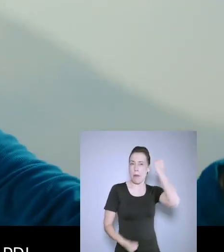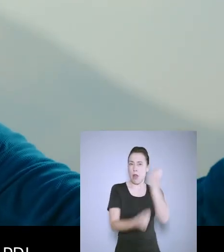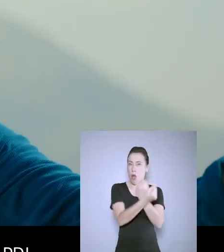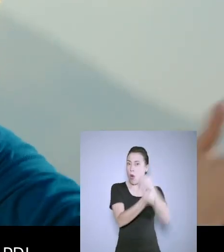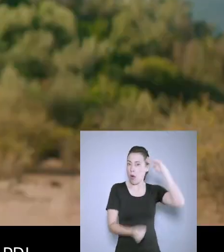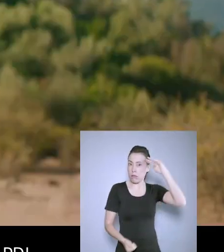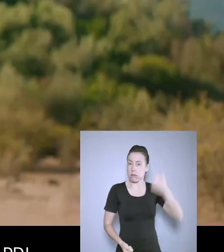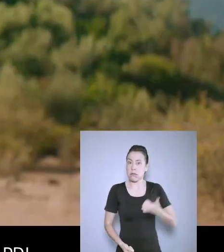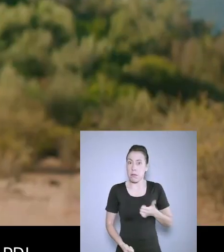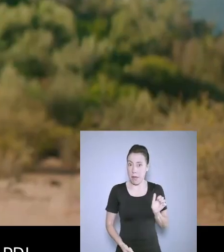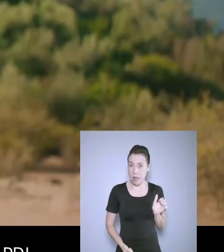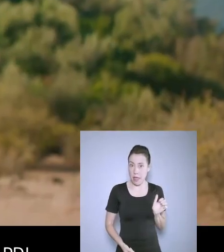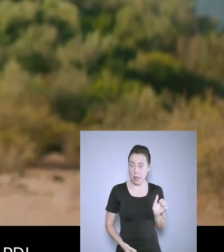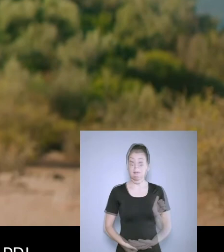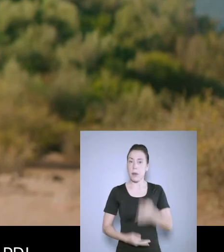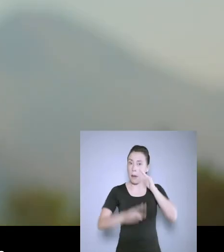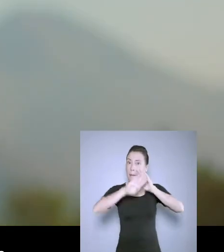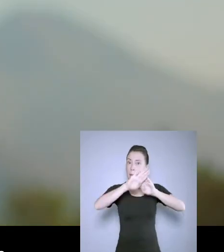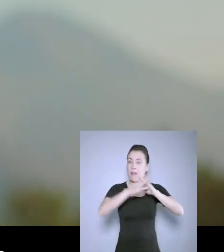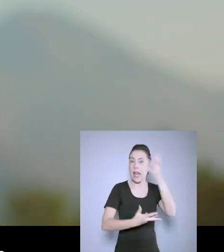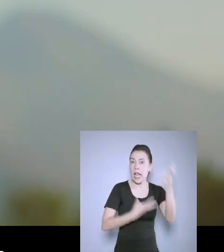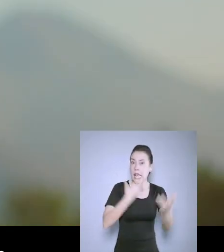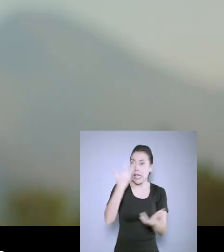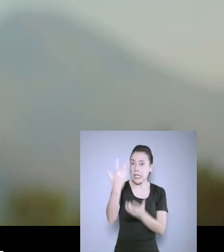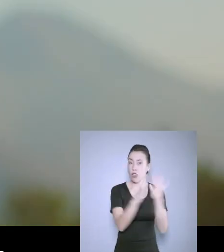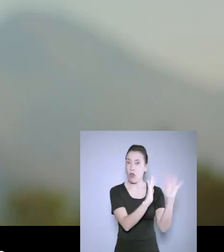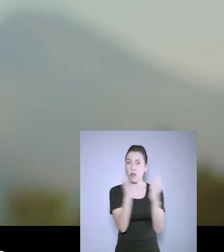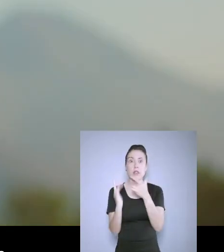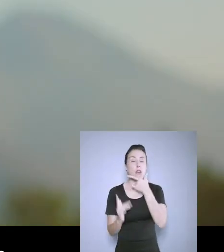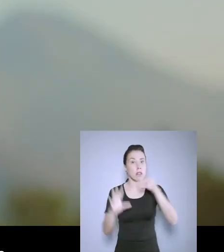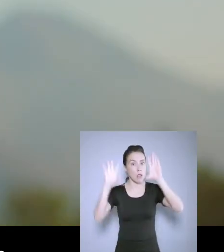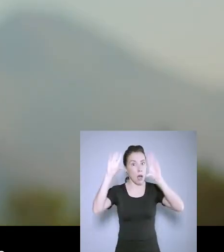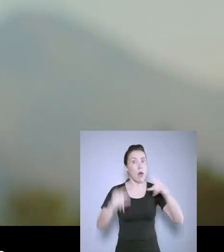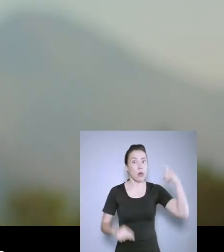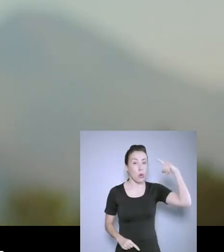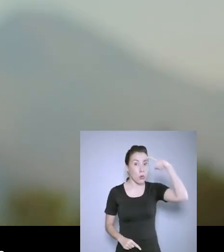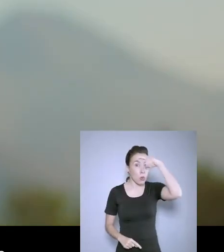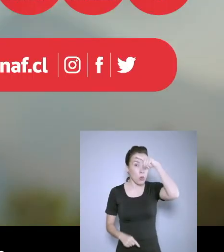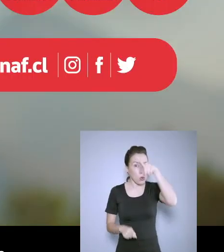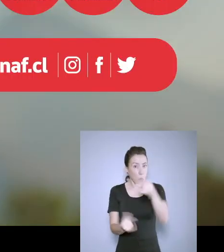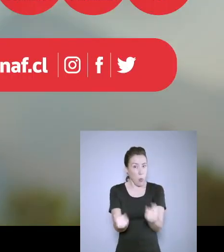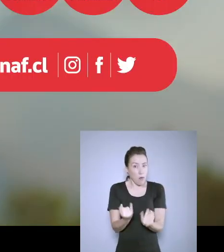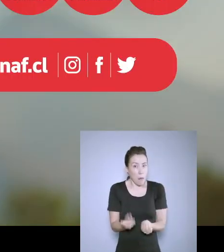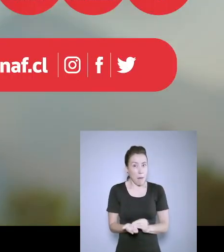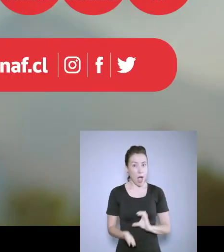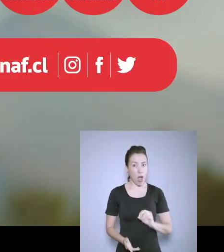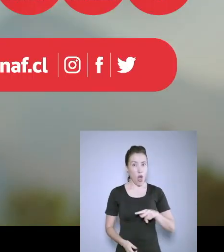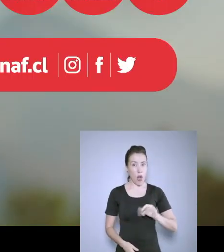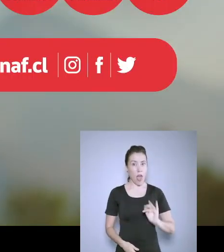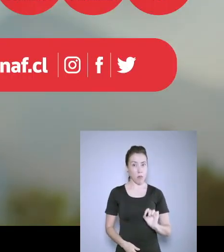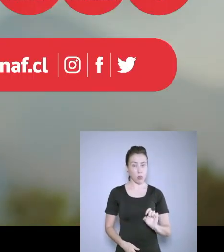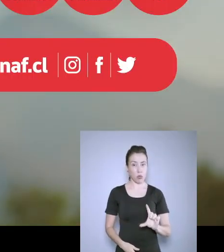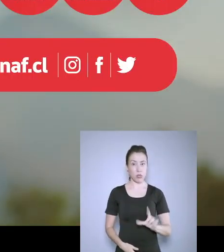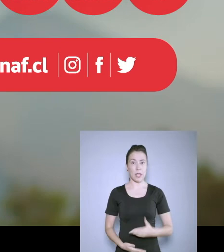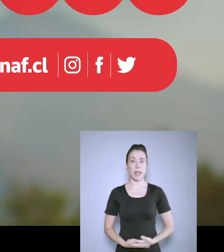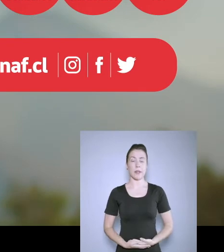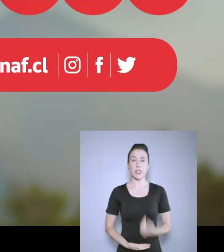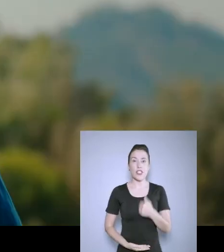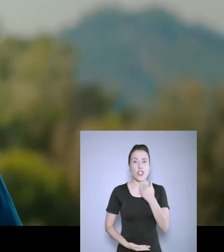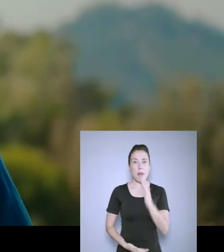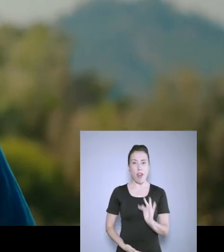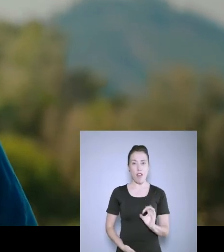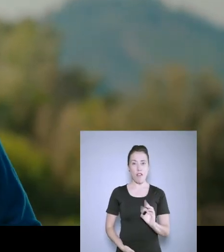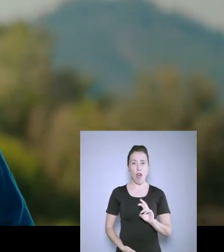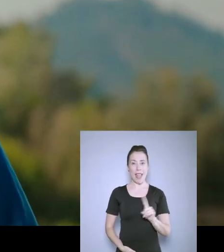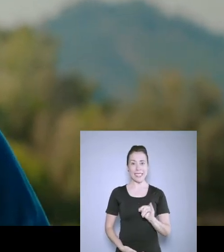de bomberos, carabineros o PDI. Prevenir un incendio forestal es más fácil que combatirlo. Infórmate más en conaf.cl.